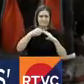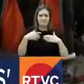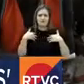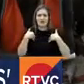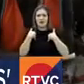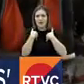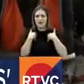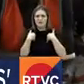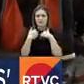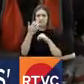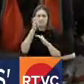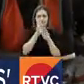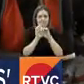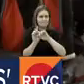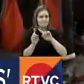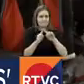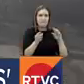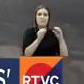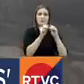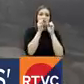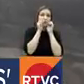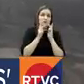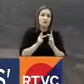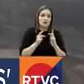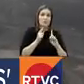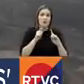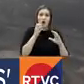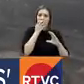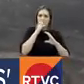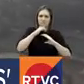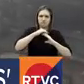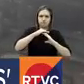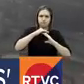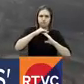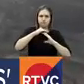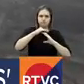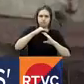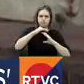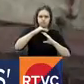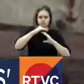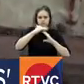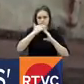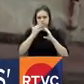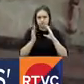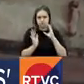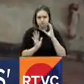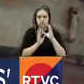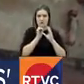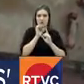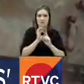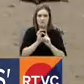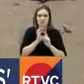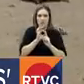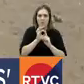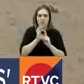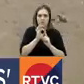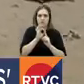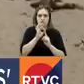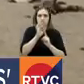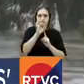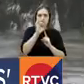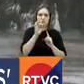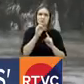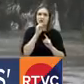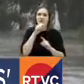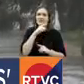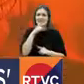la humana, es uno cada vez más caliente. Como dejando un registro, uno más crudo que el anterior de lo que ocurre con su equilibrio,